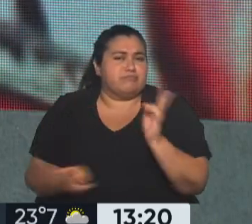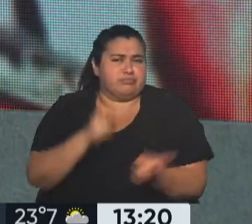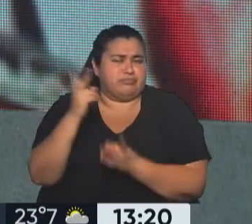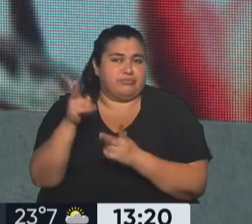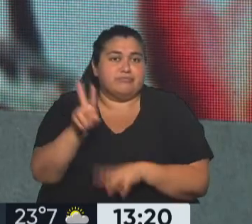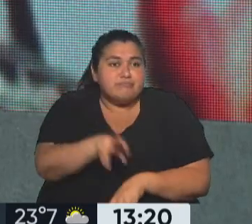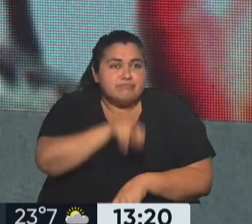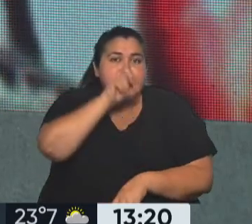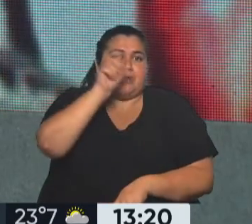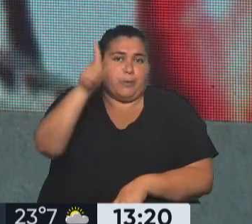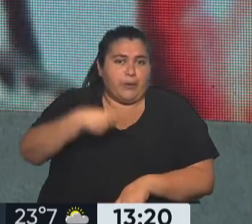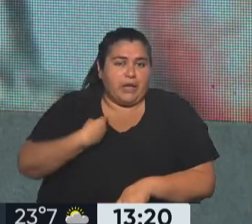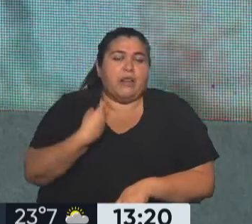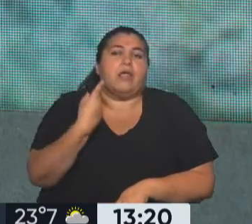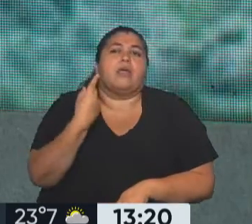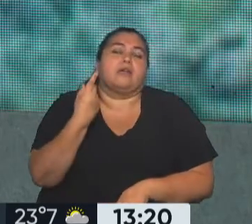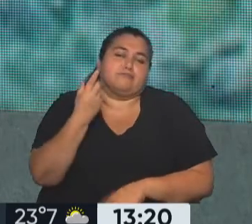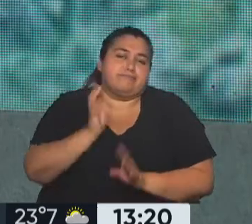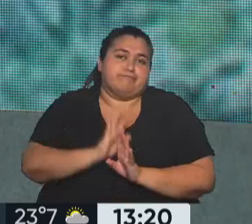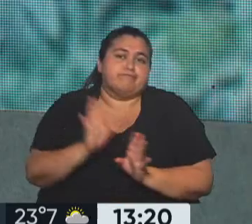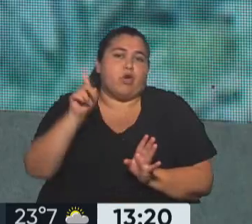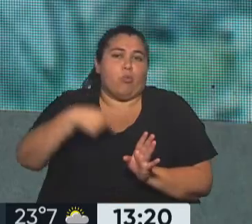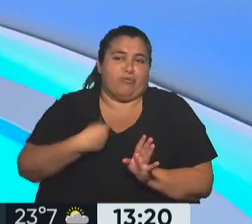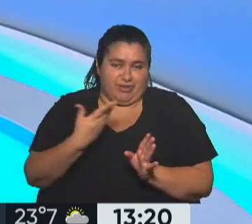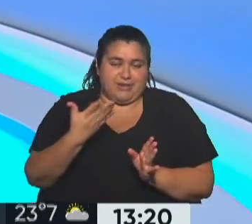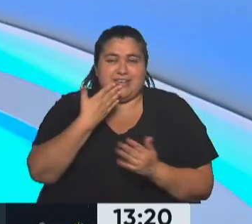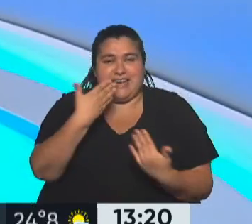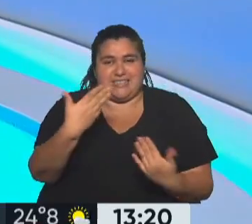gas butano, o nos dirán las pericias de qué se trató. Gracias a ustedes. Seguimos así.